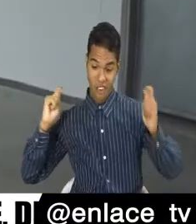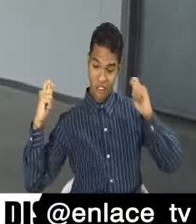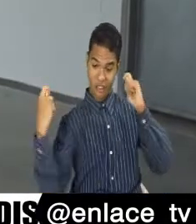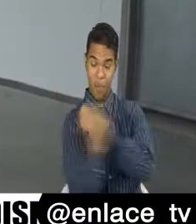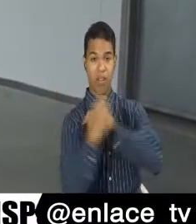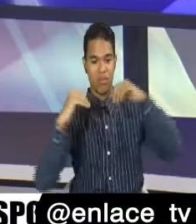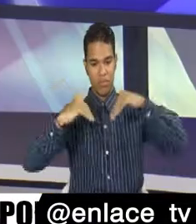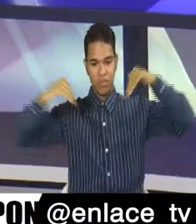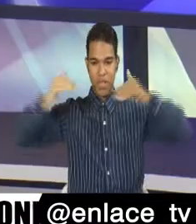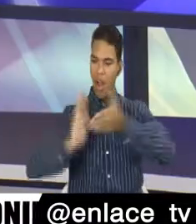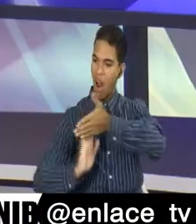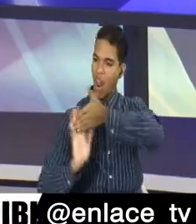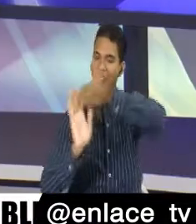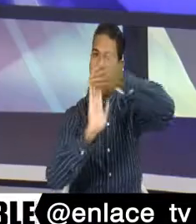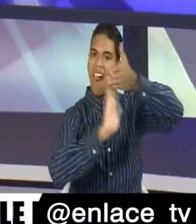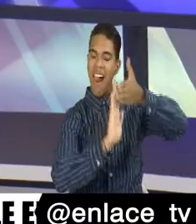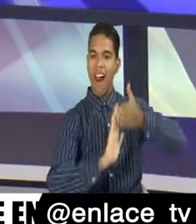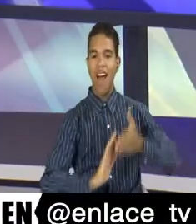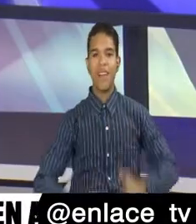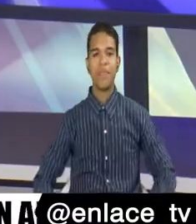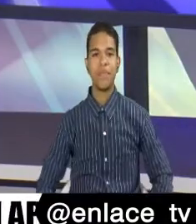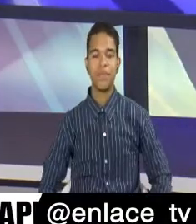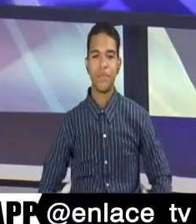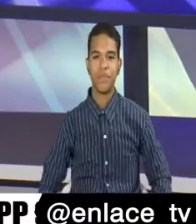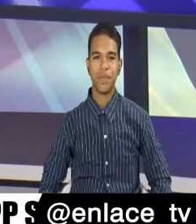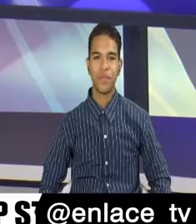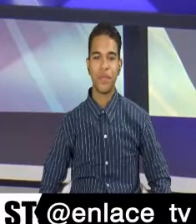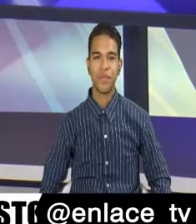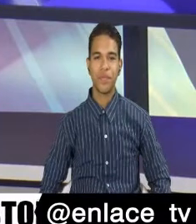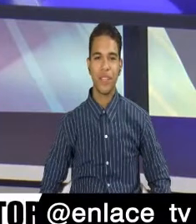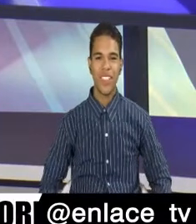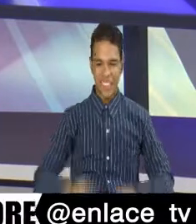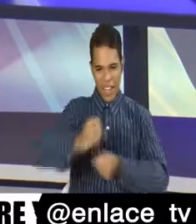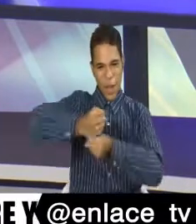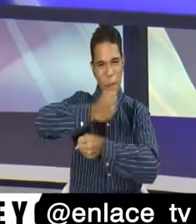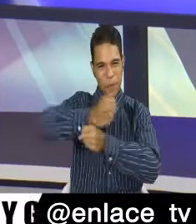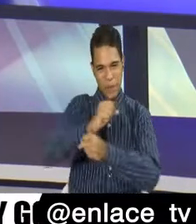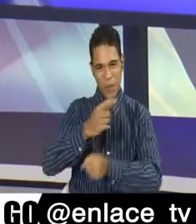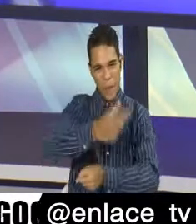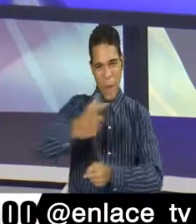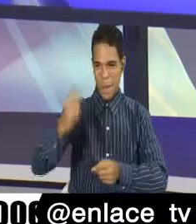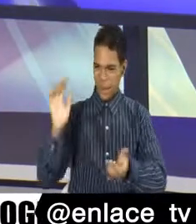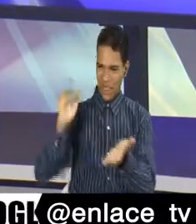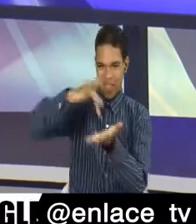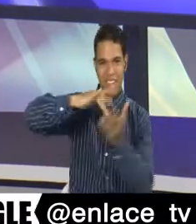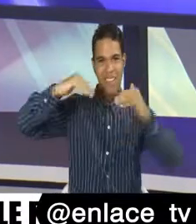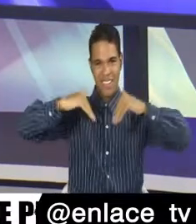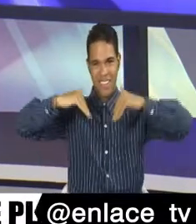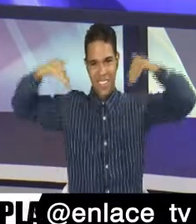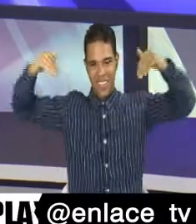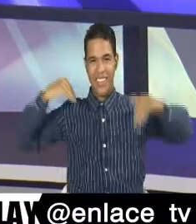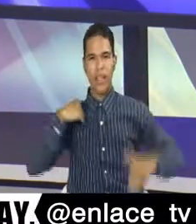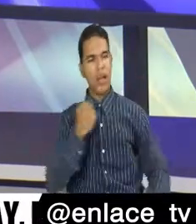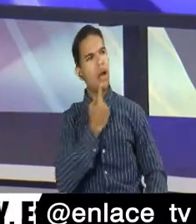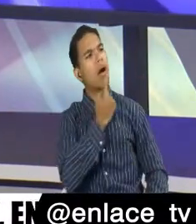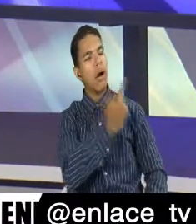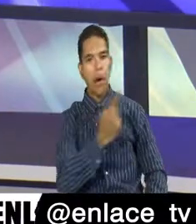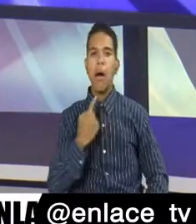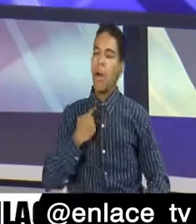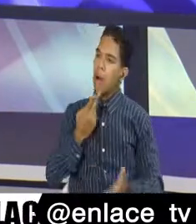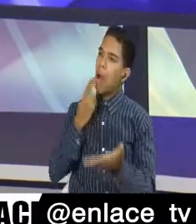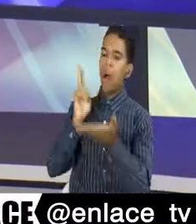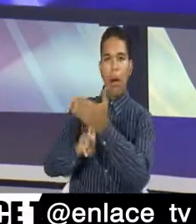petrolero. Entre tanto, los ediles del municipio destacaron la gestión y la respuesta a su solicitud de